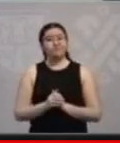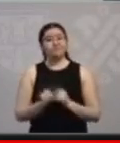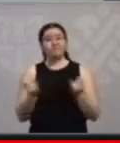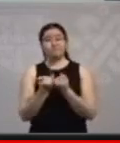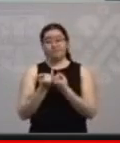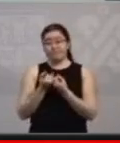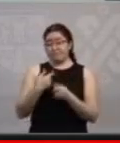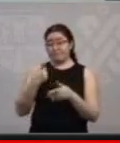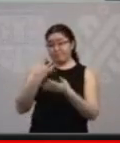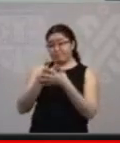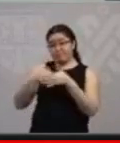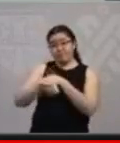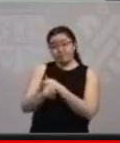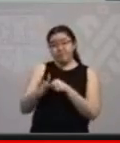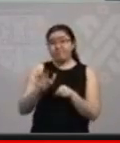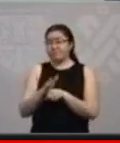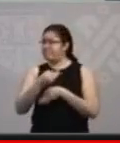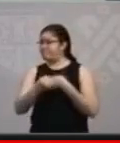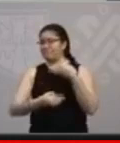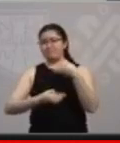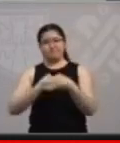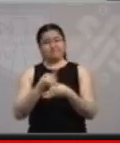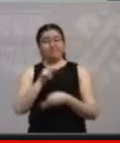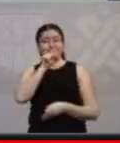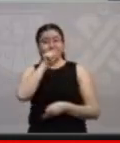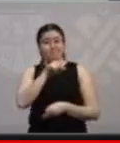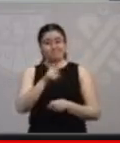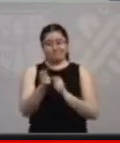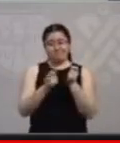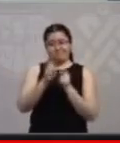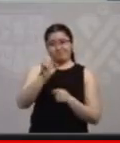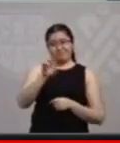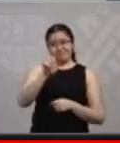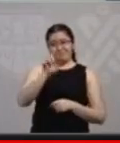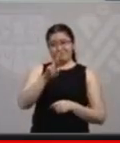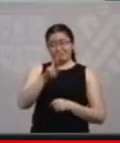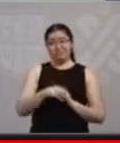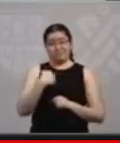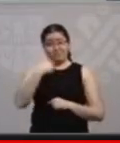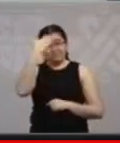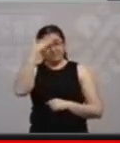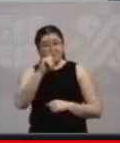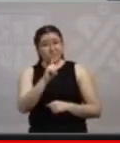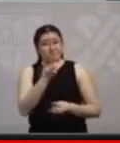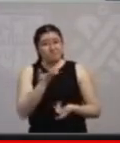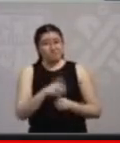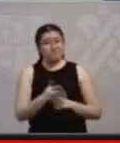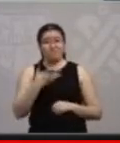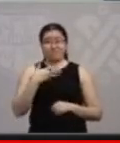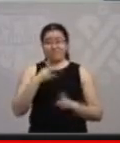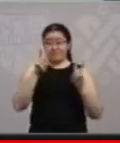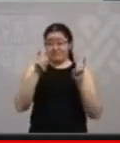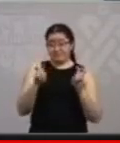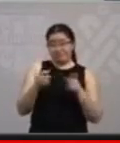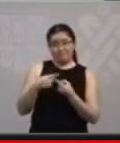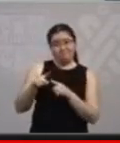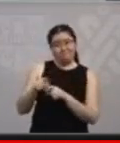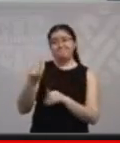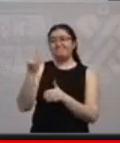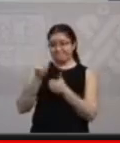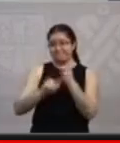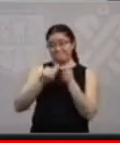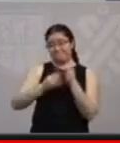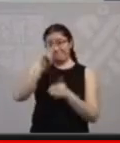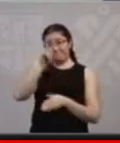las detenciones, en fin, todo lo que está asociado a ello, y el propio Contralor General también. Yo lo que sé es que hay pues varios temas que todavía están